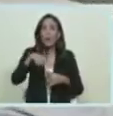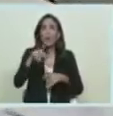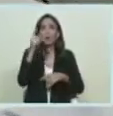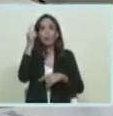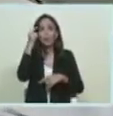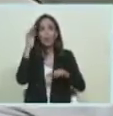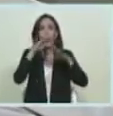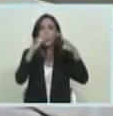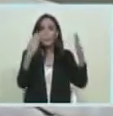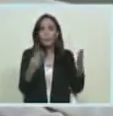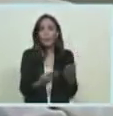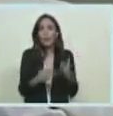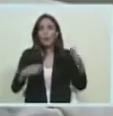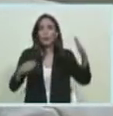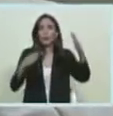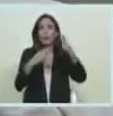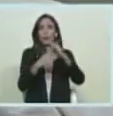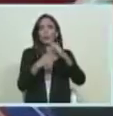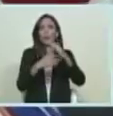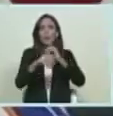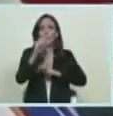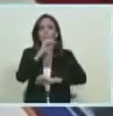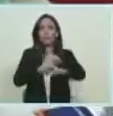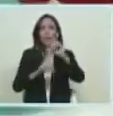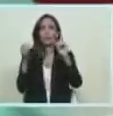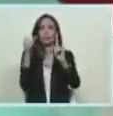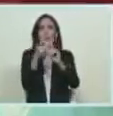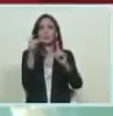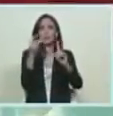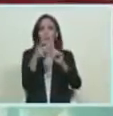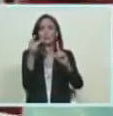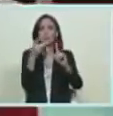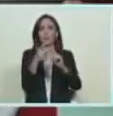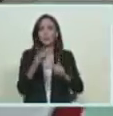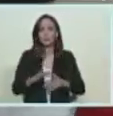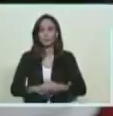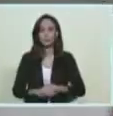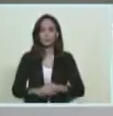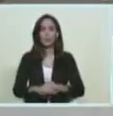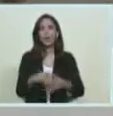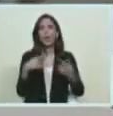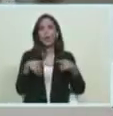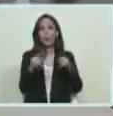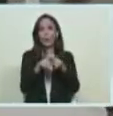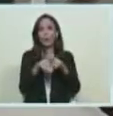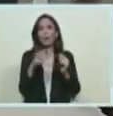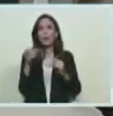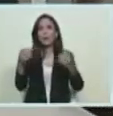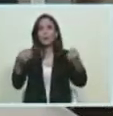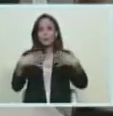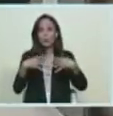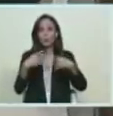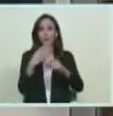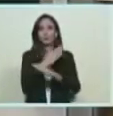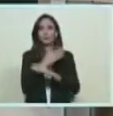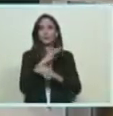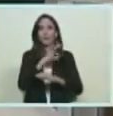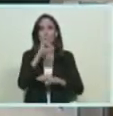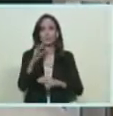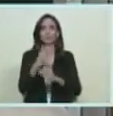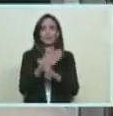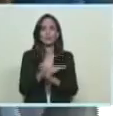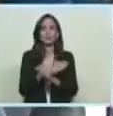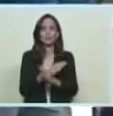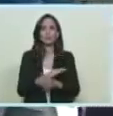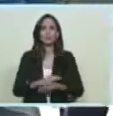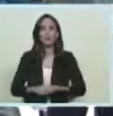Mundial contra la prevención del SIDA, es decir, las enfermedades de transmisión sexual. Si